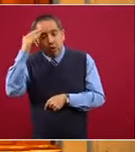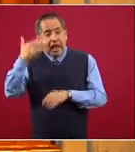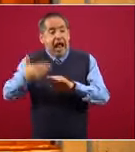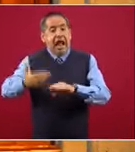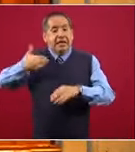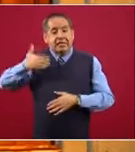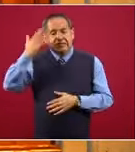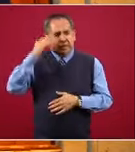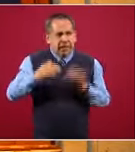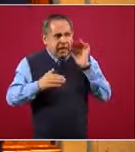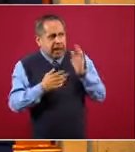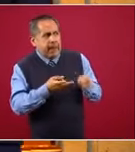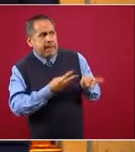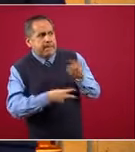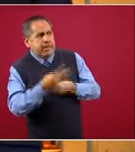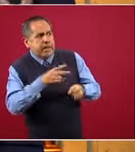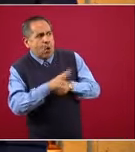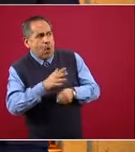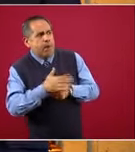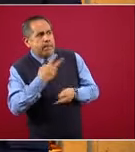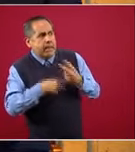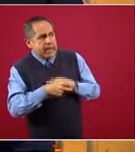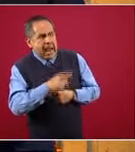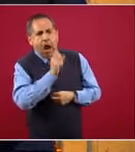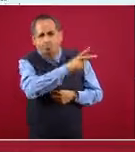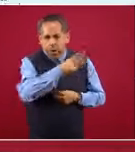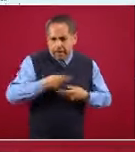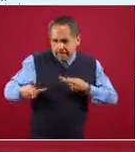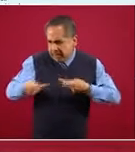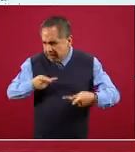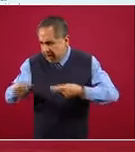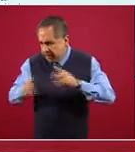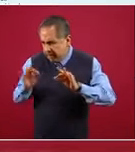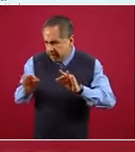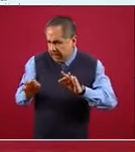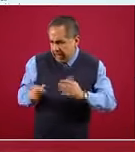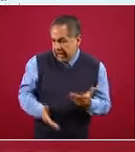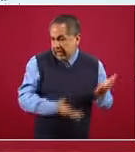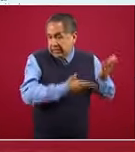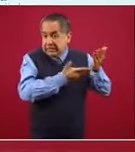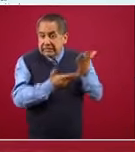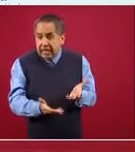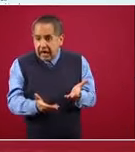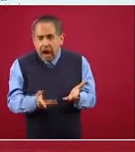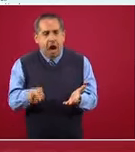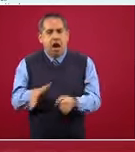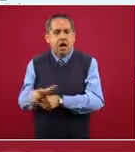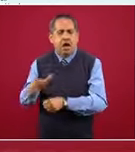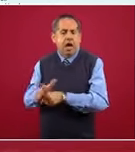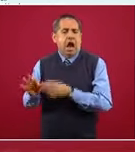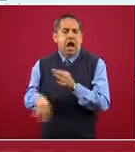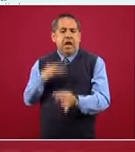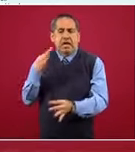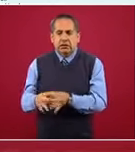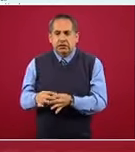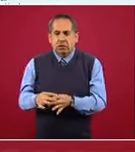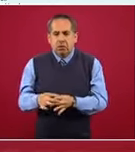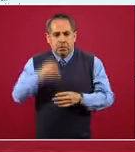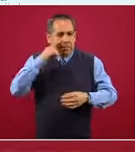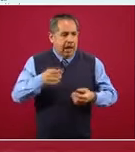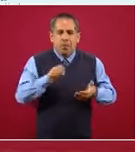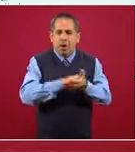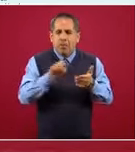se entere de qué paciente le va a llegar, con qué lesiones y cómo lo vienen atendiendo en el transporte prehospitalario,